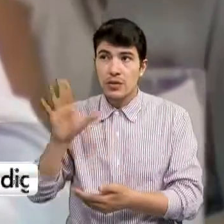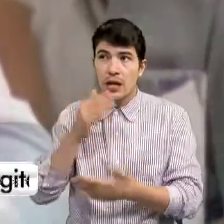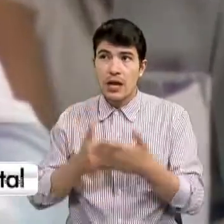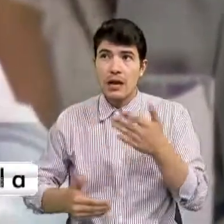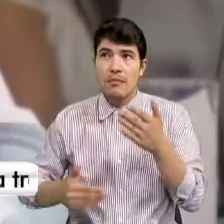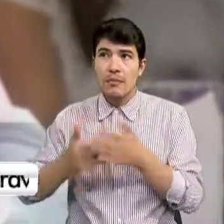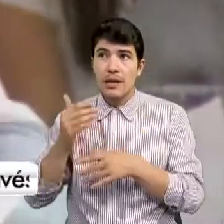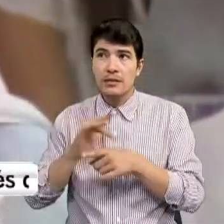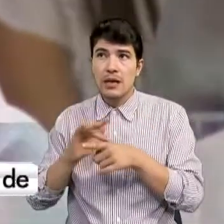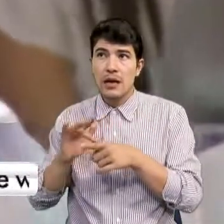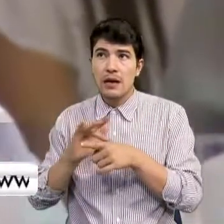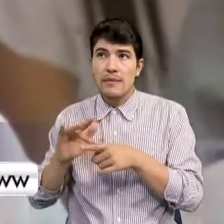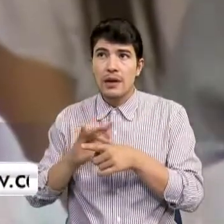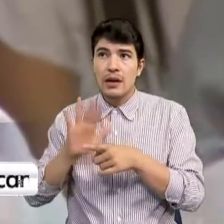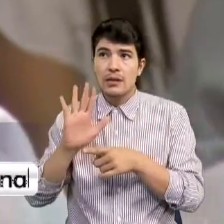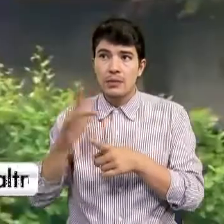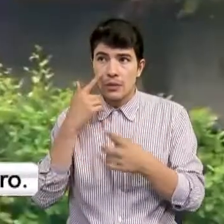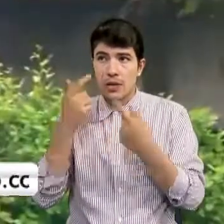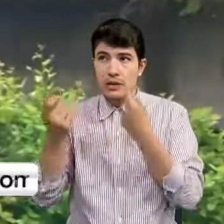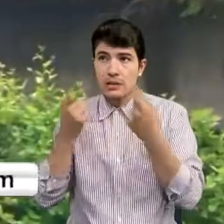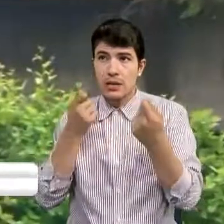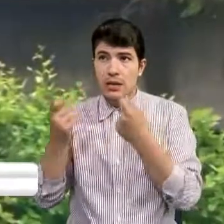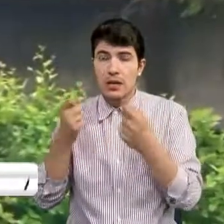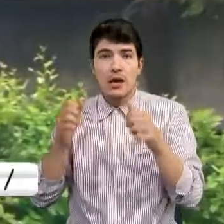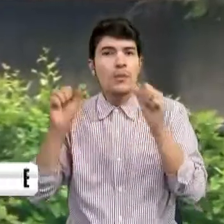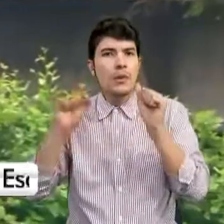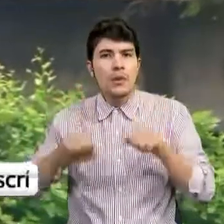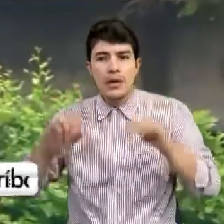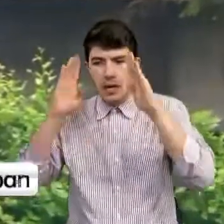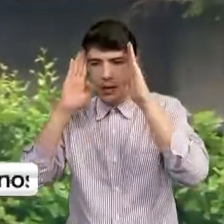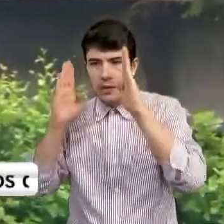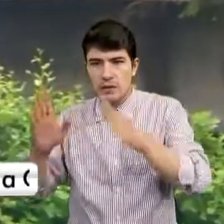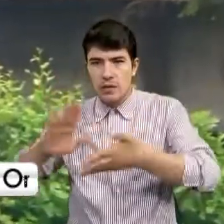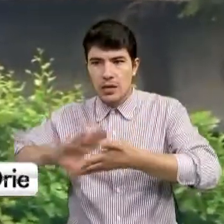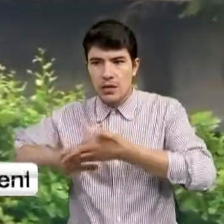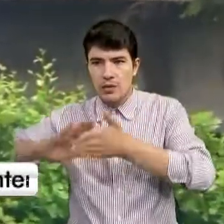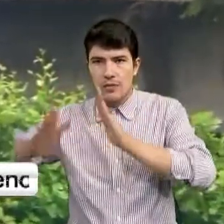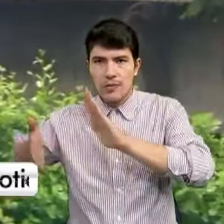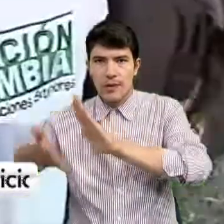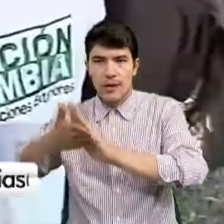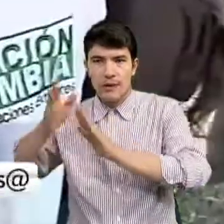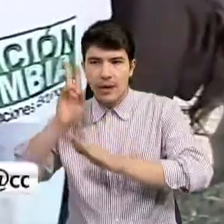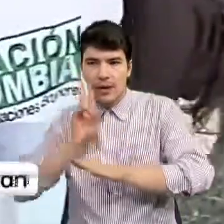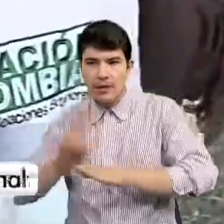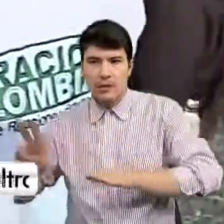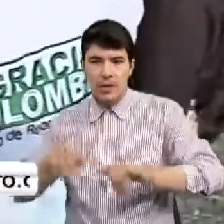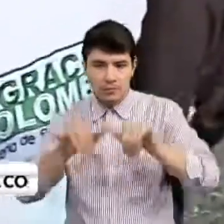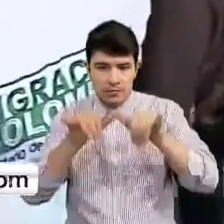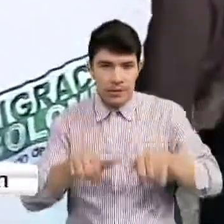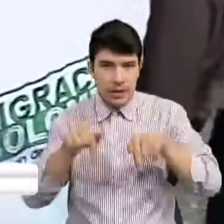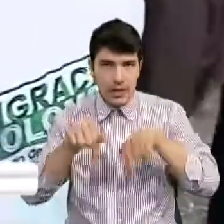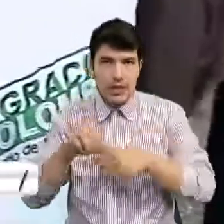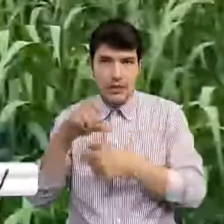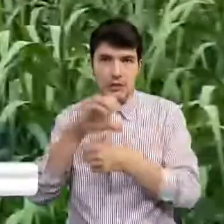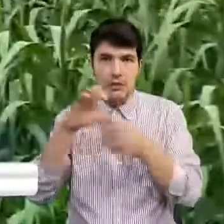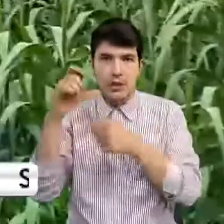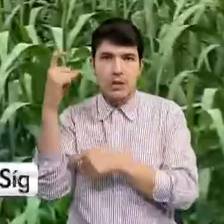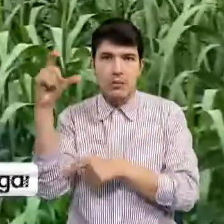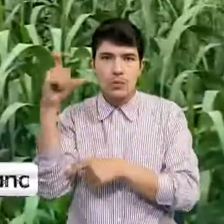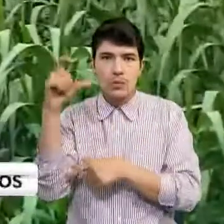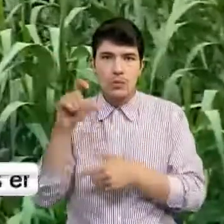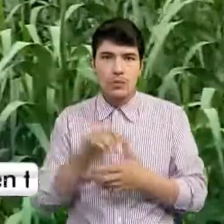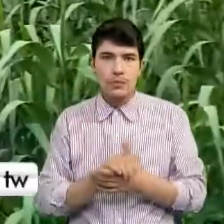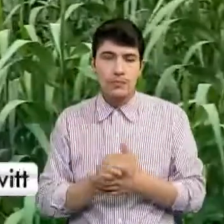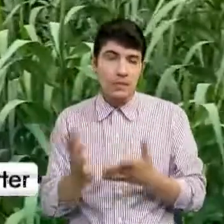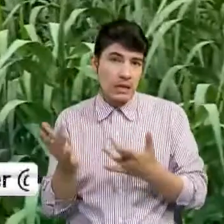a implementar estrategias y medidas para atender la población pendular y de permanencia en la zona de frontera.